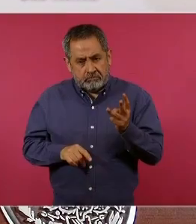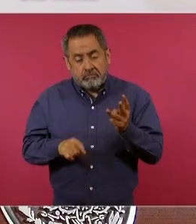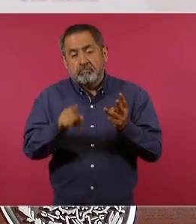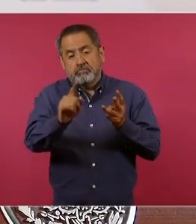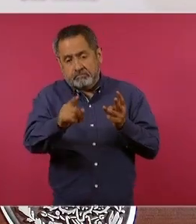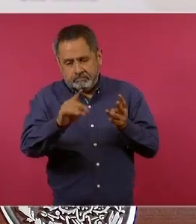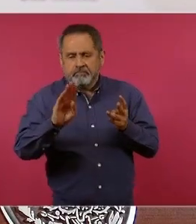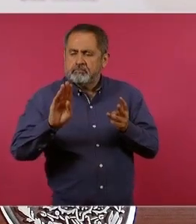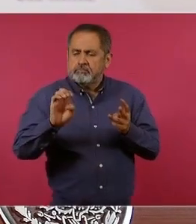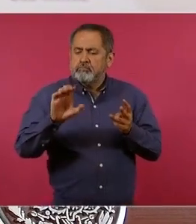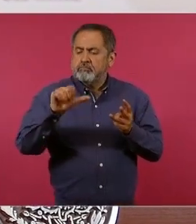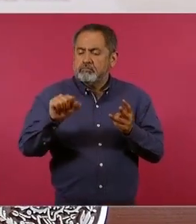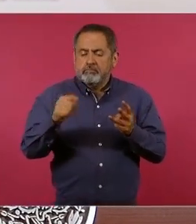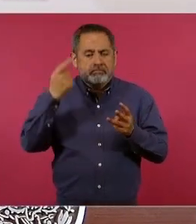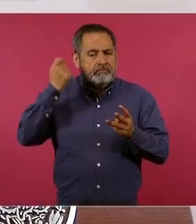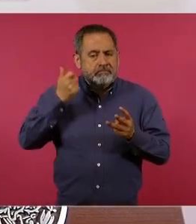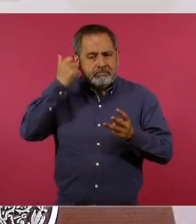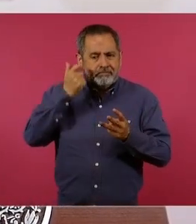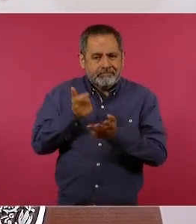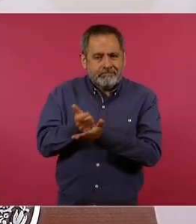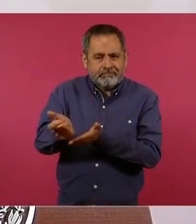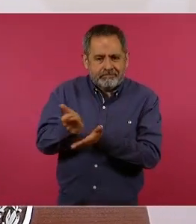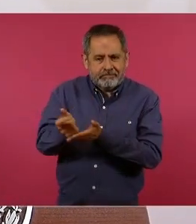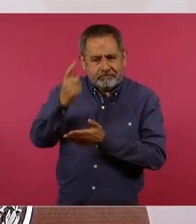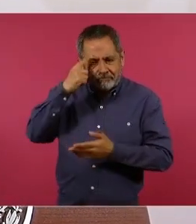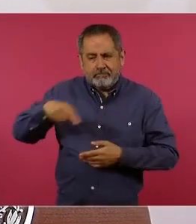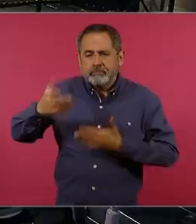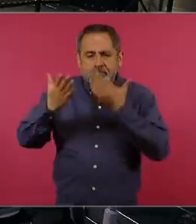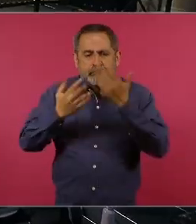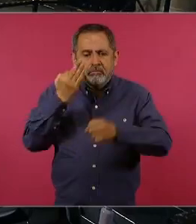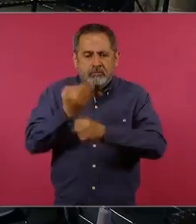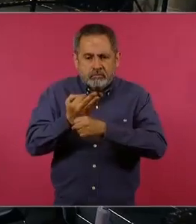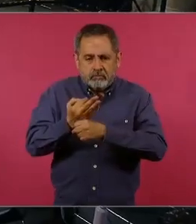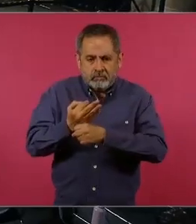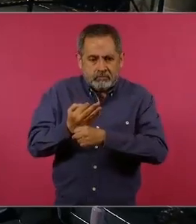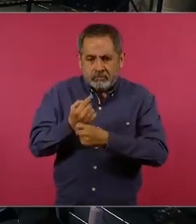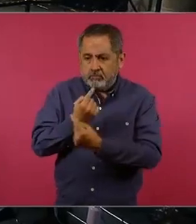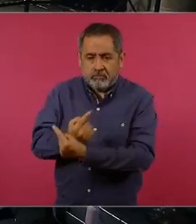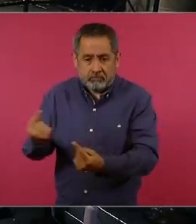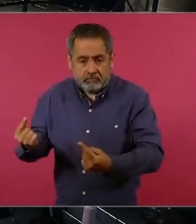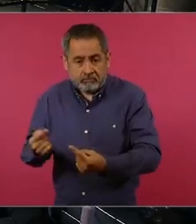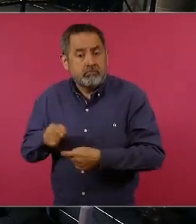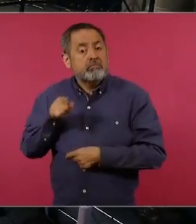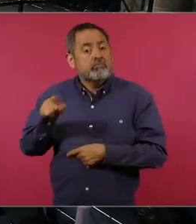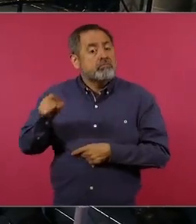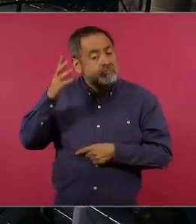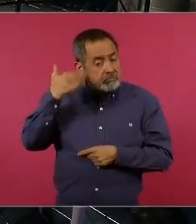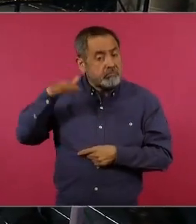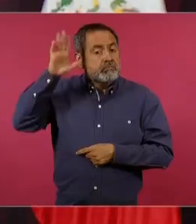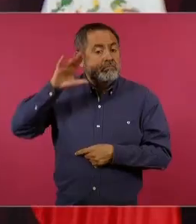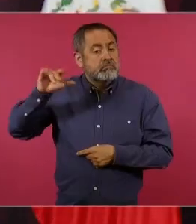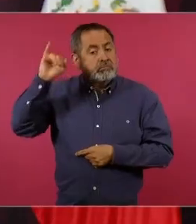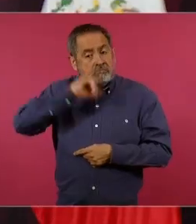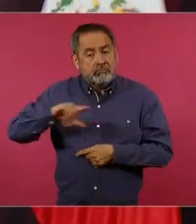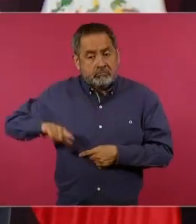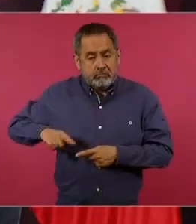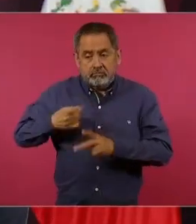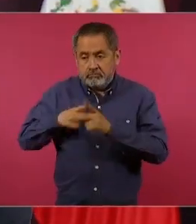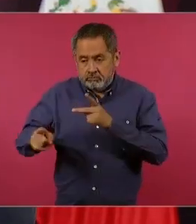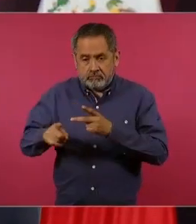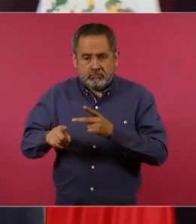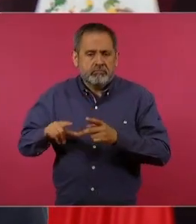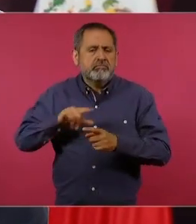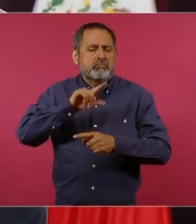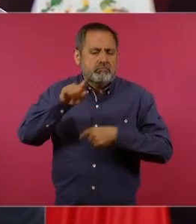de las becas para estudiantes de educación básica, que ella empezó con ese programa cuando fue jefa de gobierno y